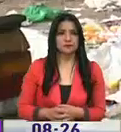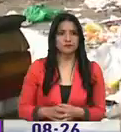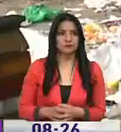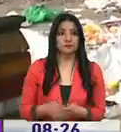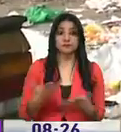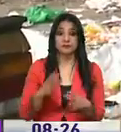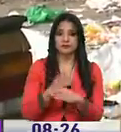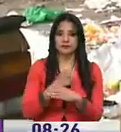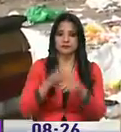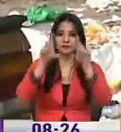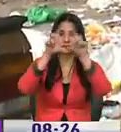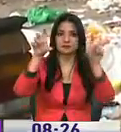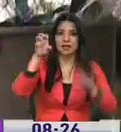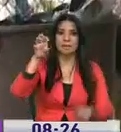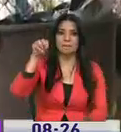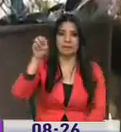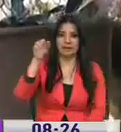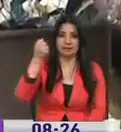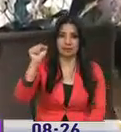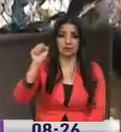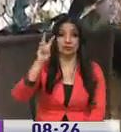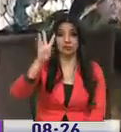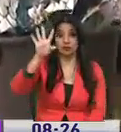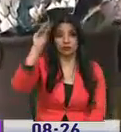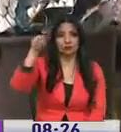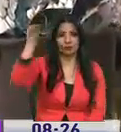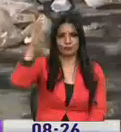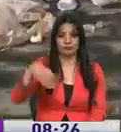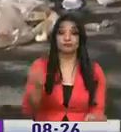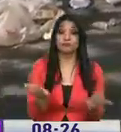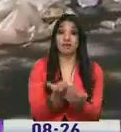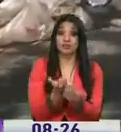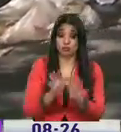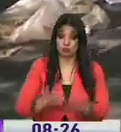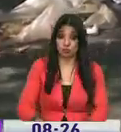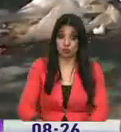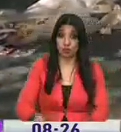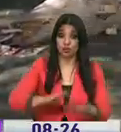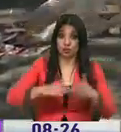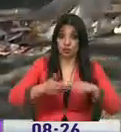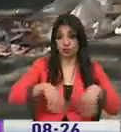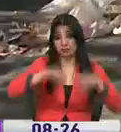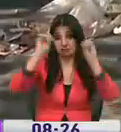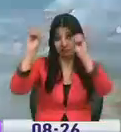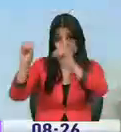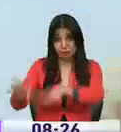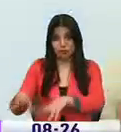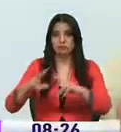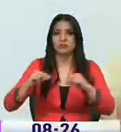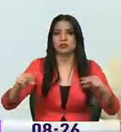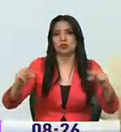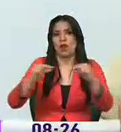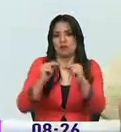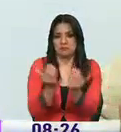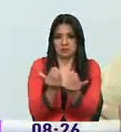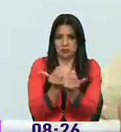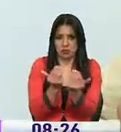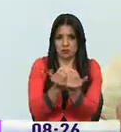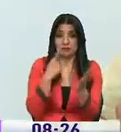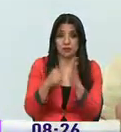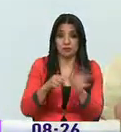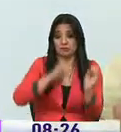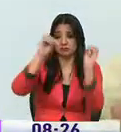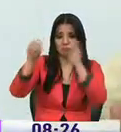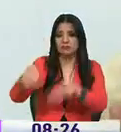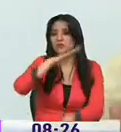Maceo, el 65% de lo arrojado por la comunidad son materiales orgánicos. Por tanto, en un contenedor nunca